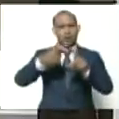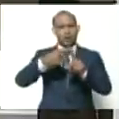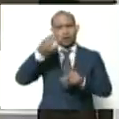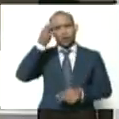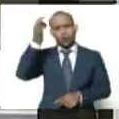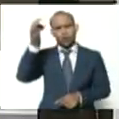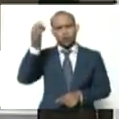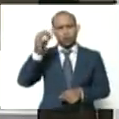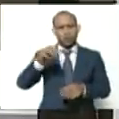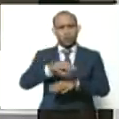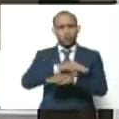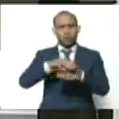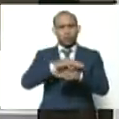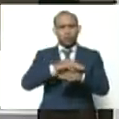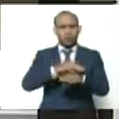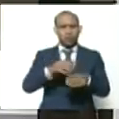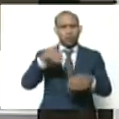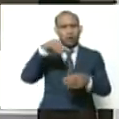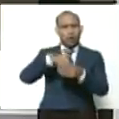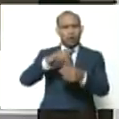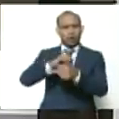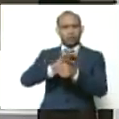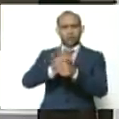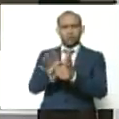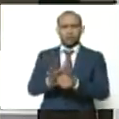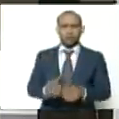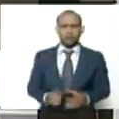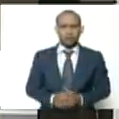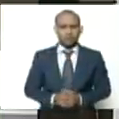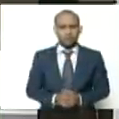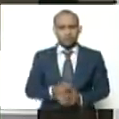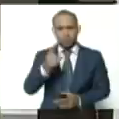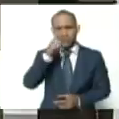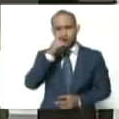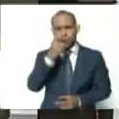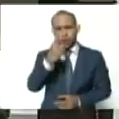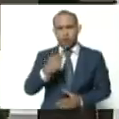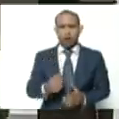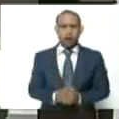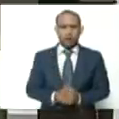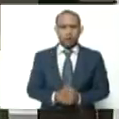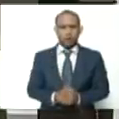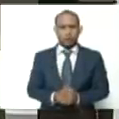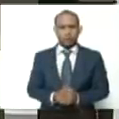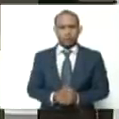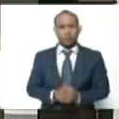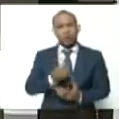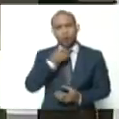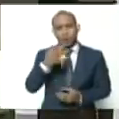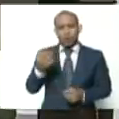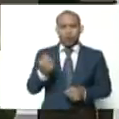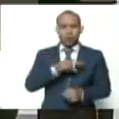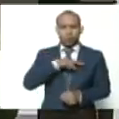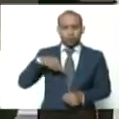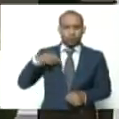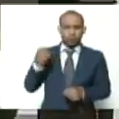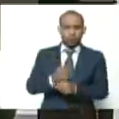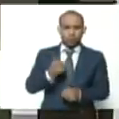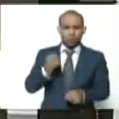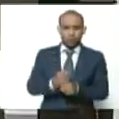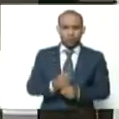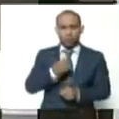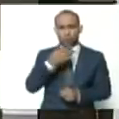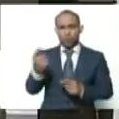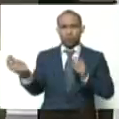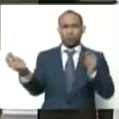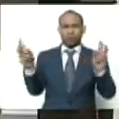en la pandemia. Primer Consejo de Ministros en un año. Y a bueno que hemos trabajado, buenos temas que